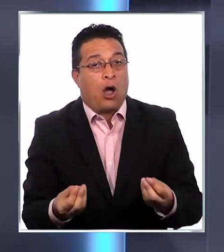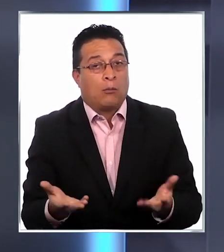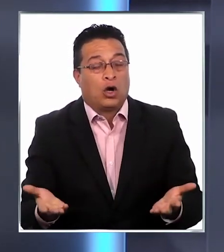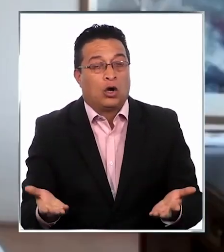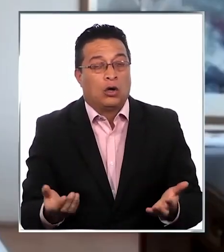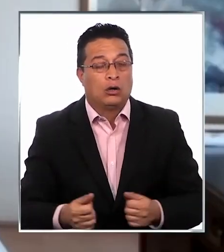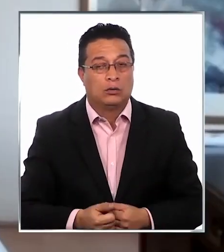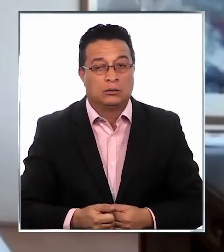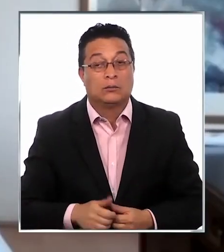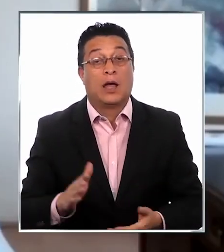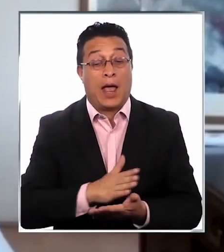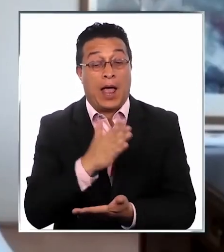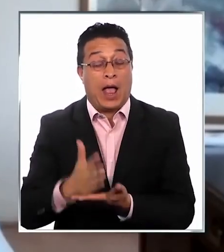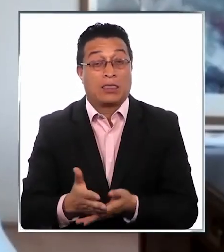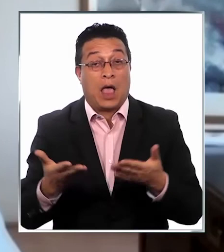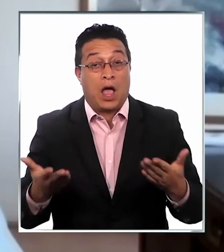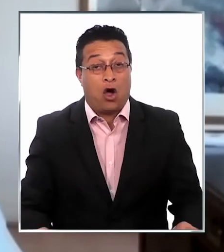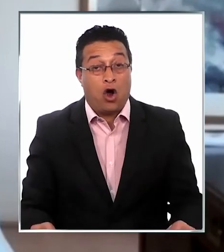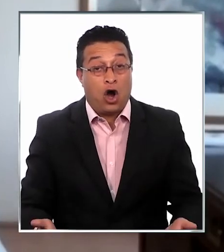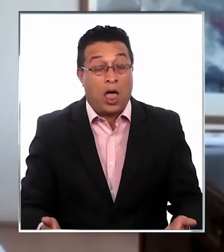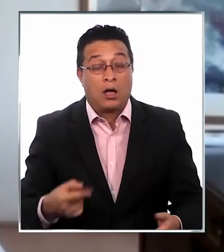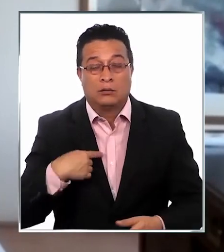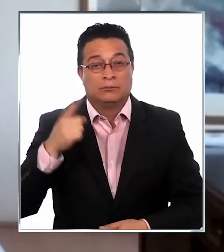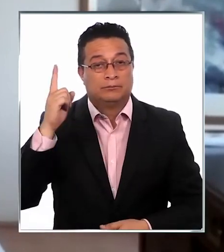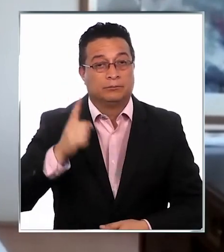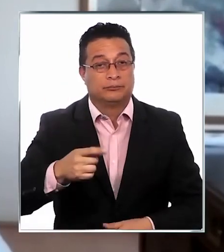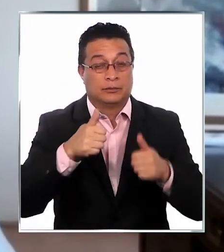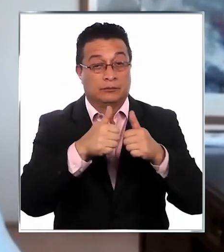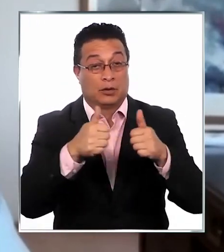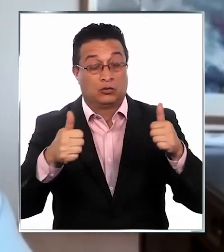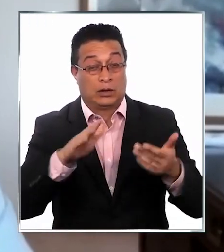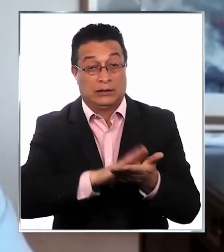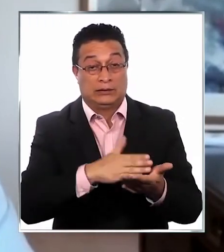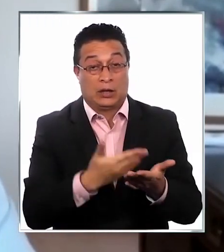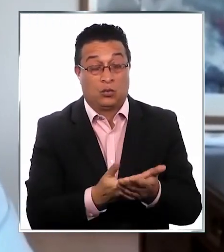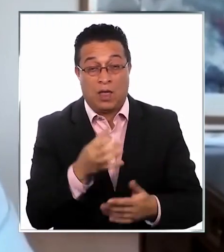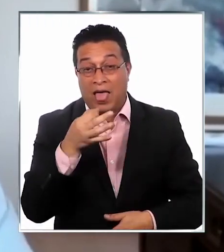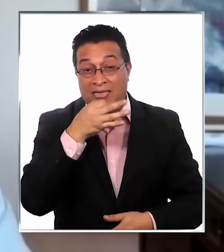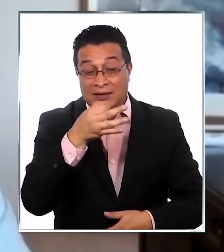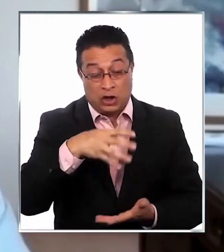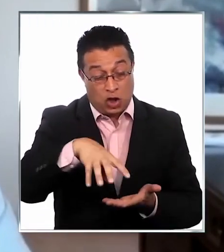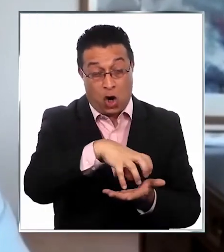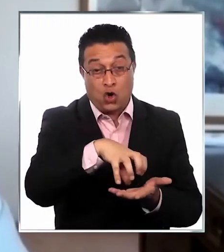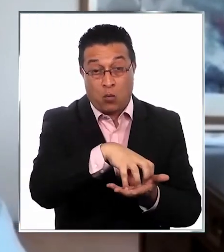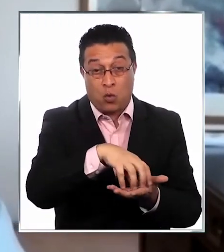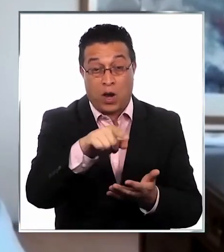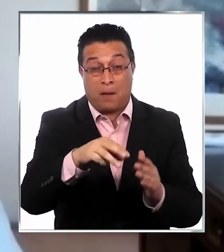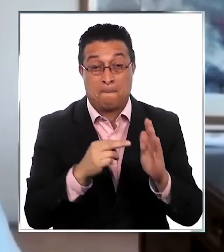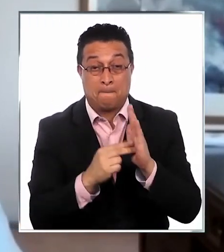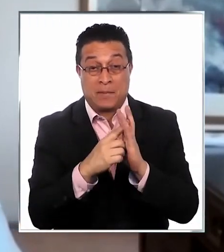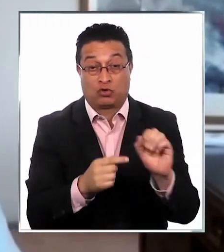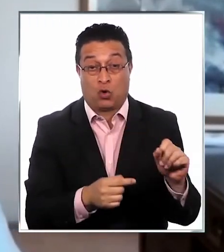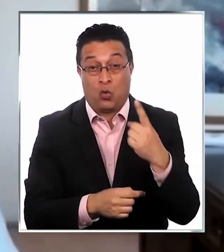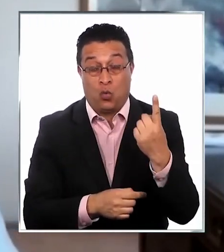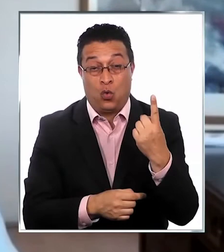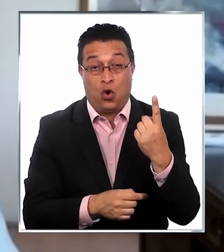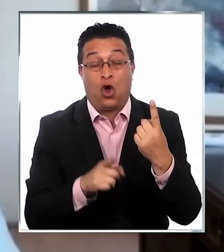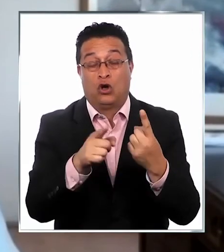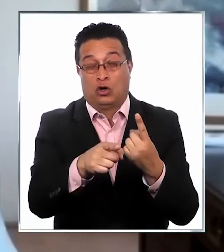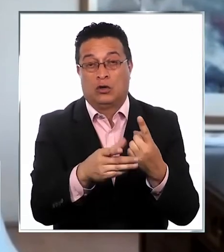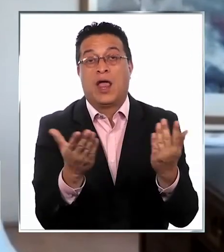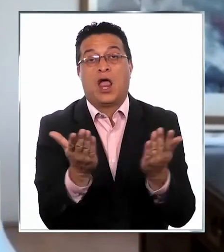cuarentena? Hasta ahora, por disposición de la autoridad sanitaria, si las comunas están en cuarentena, los establecimientos deben